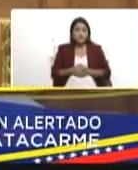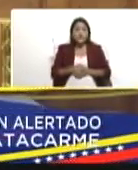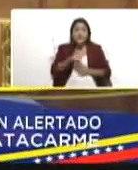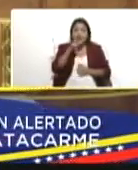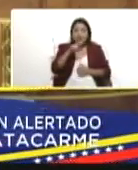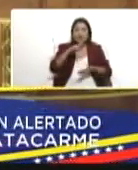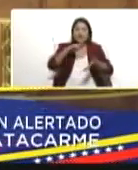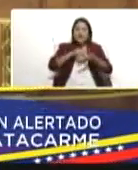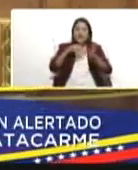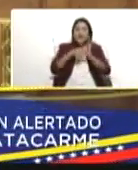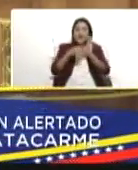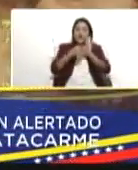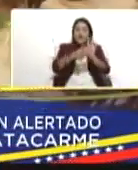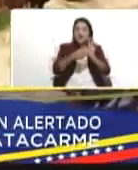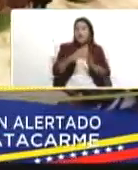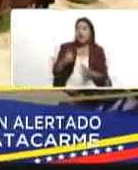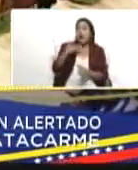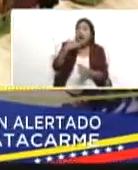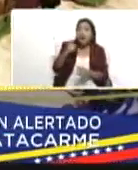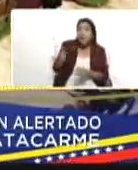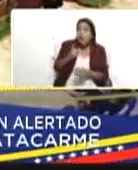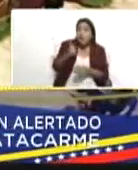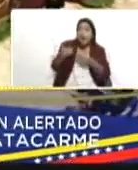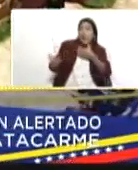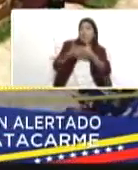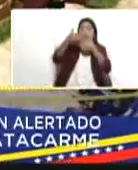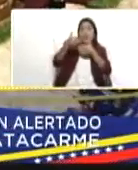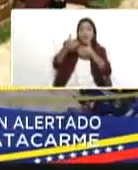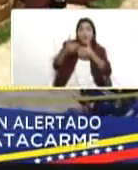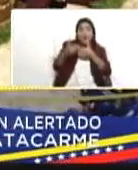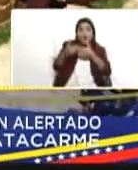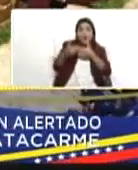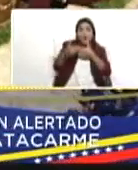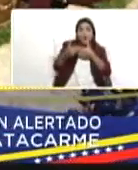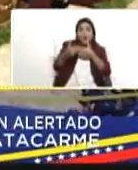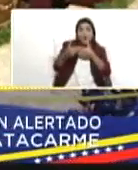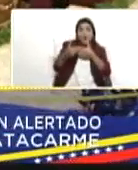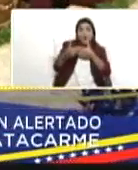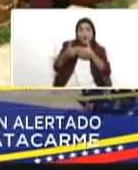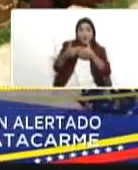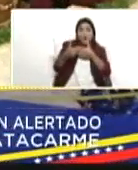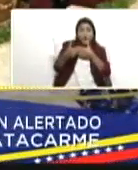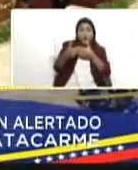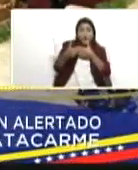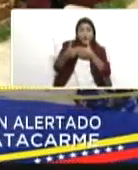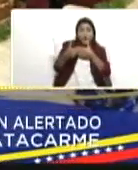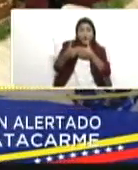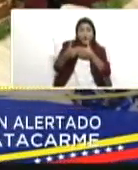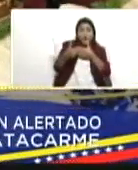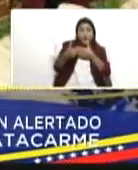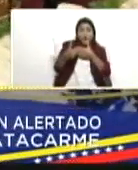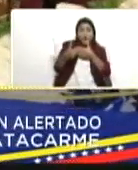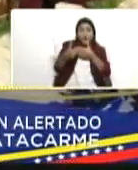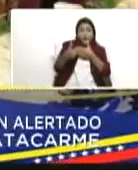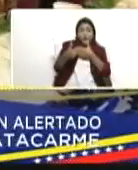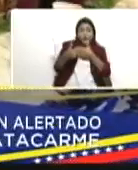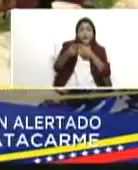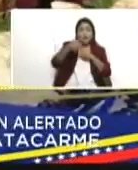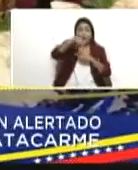ante cualquier ataque cualquier atentado o cualquier cosa que